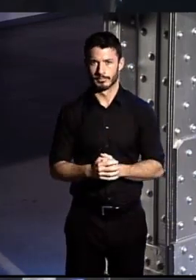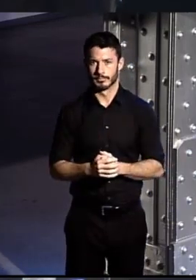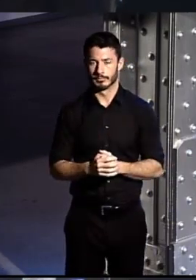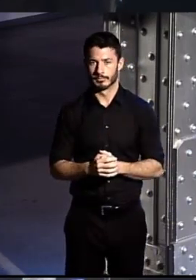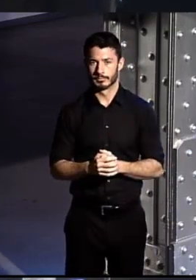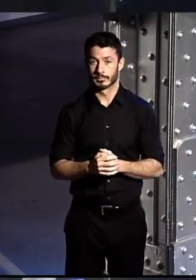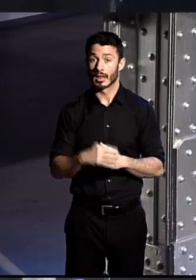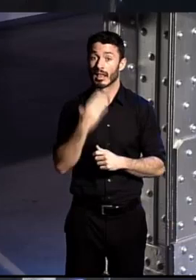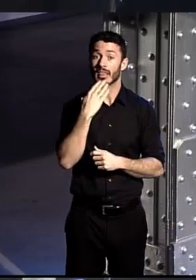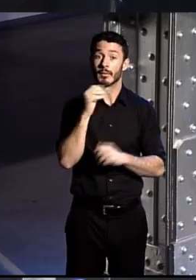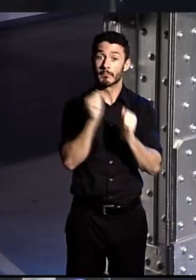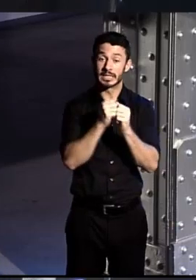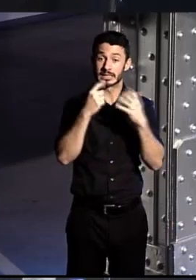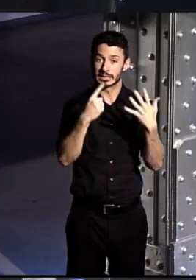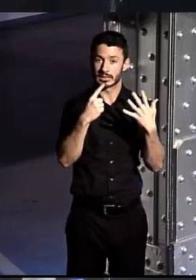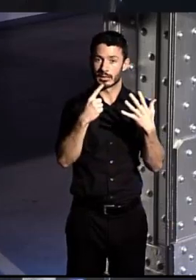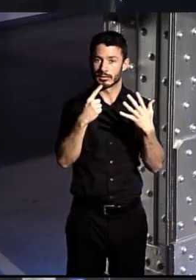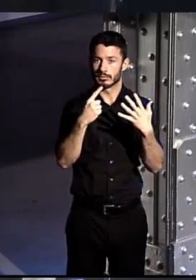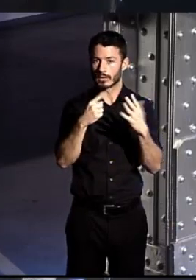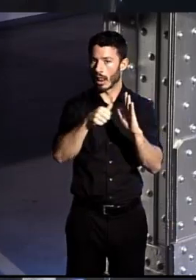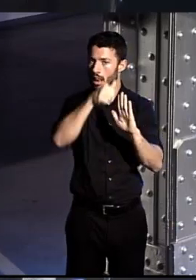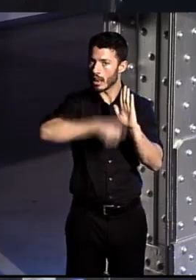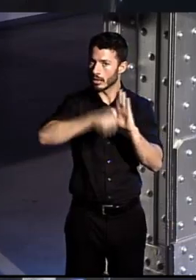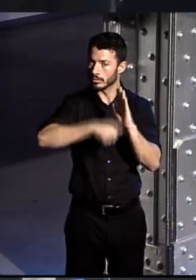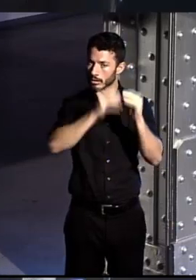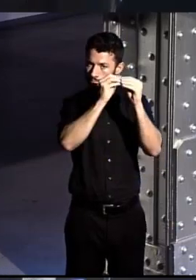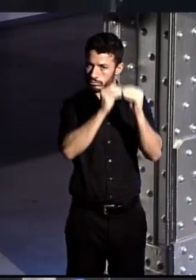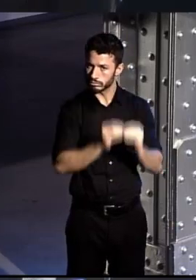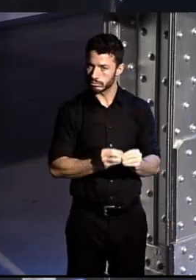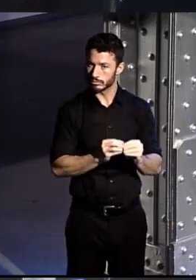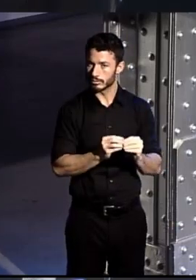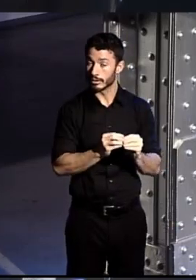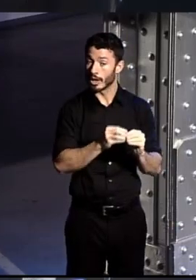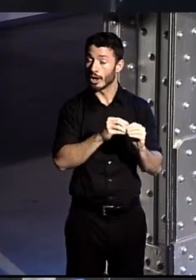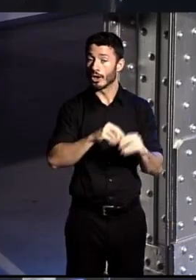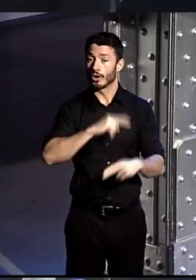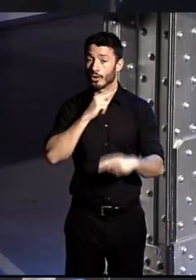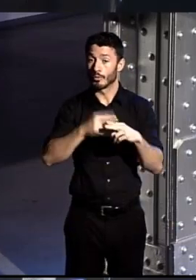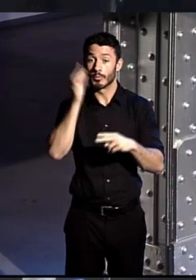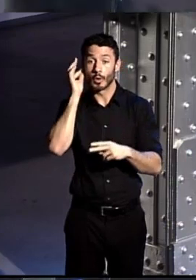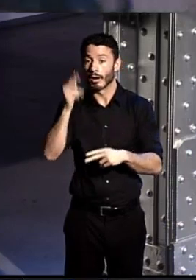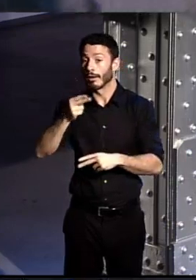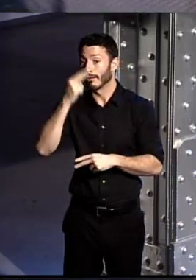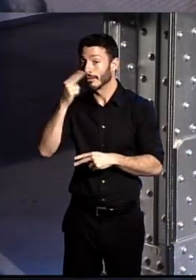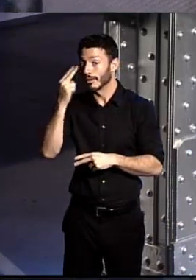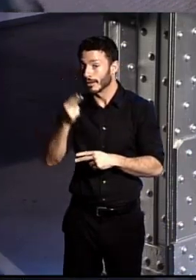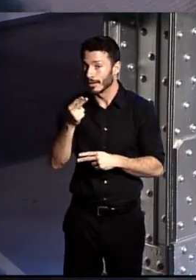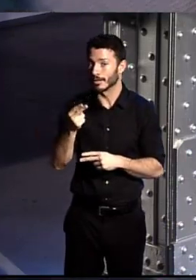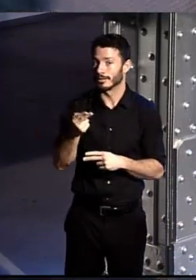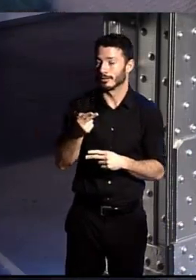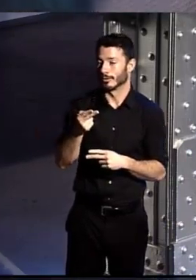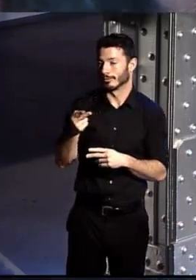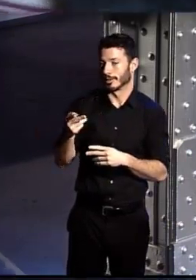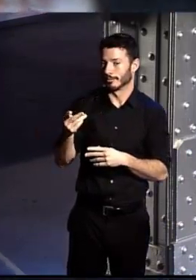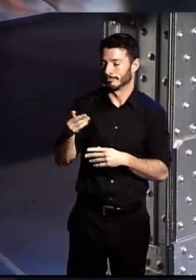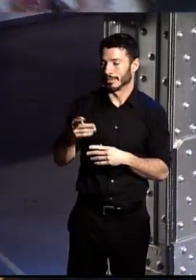años hizo una lista de todas las mujeres por las que se había sentido interesado, a las que había honrado con sus bondades,